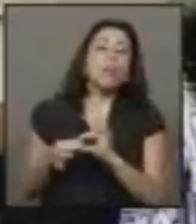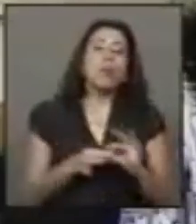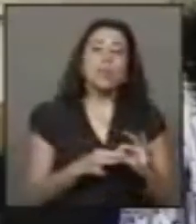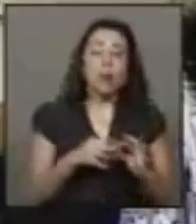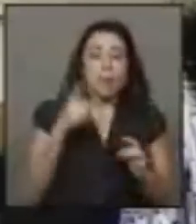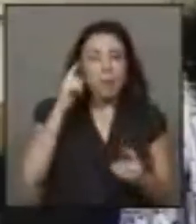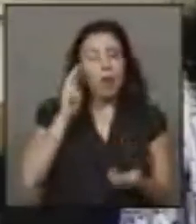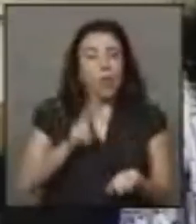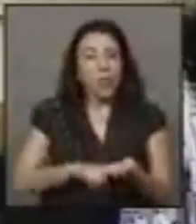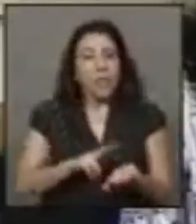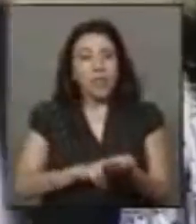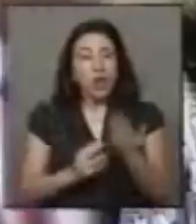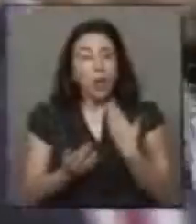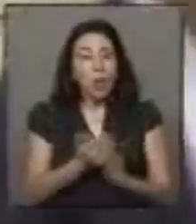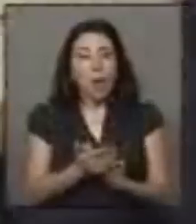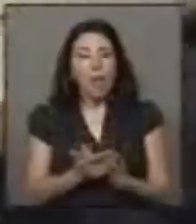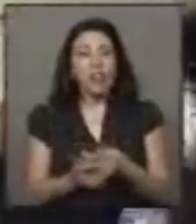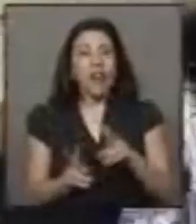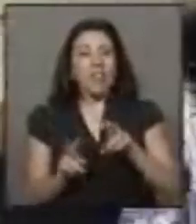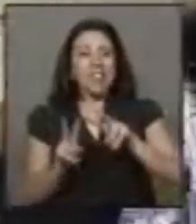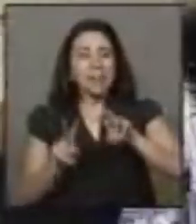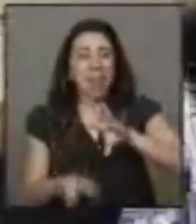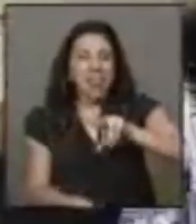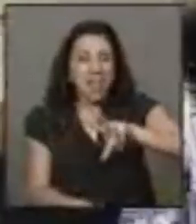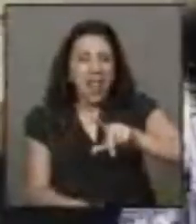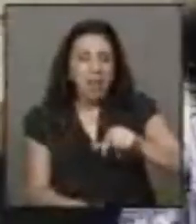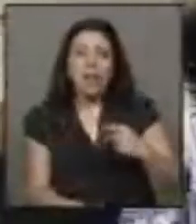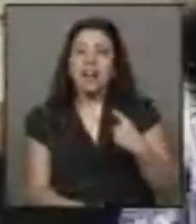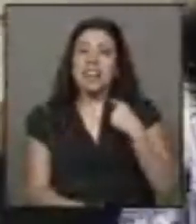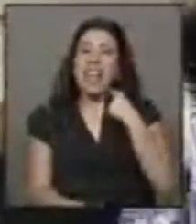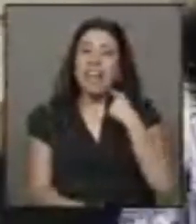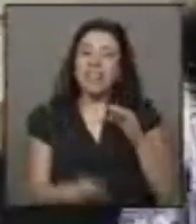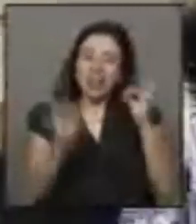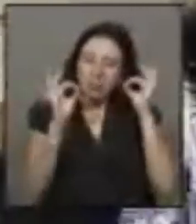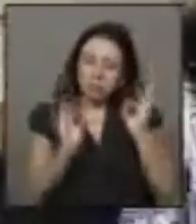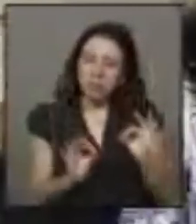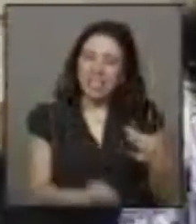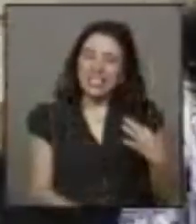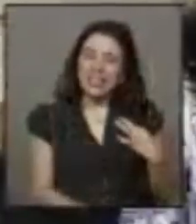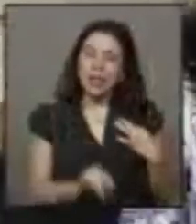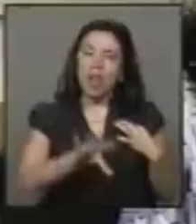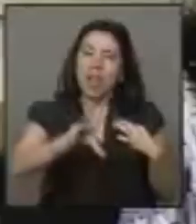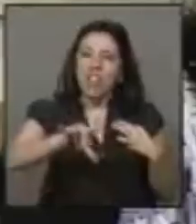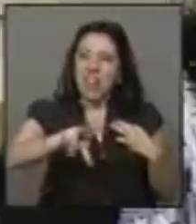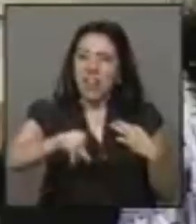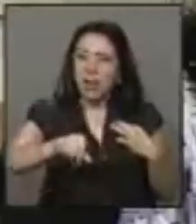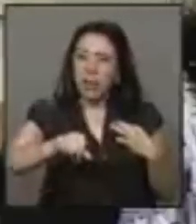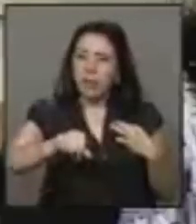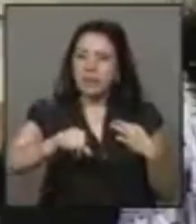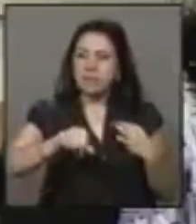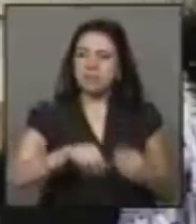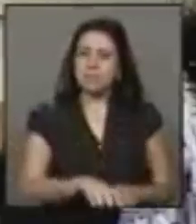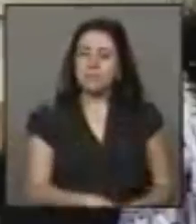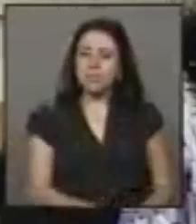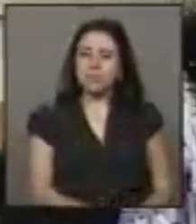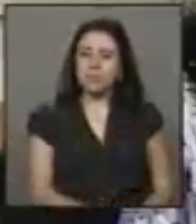Pero verdaderamente, cuando hablamos de la delincuencia que afecta directamente al ciudadano, esa delincuencia